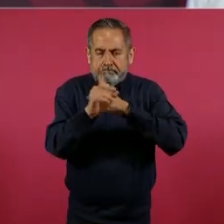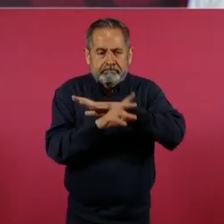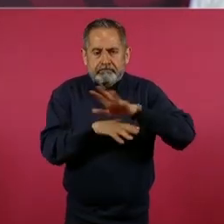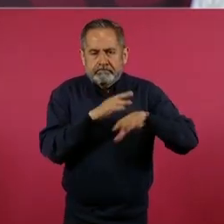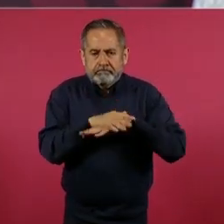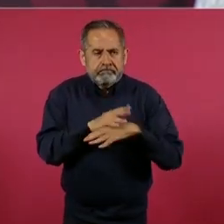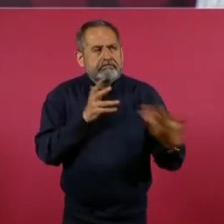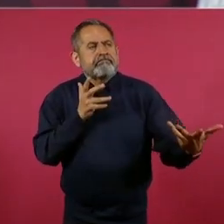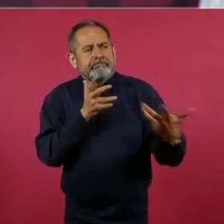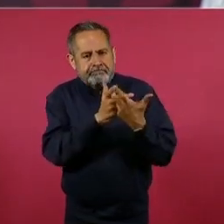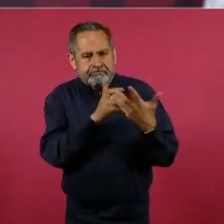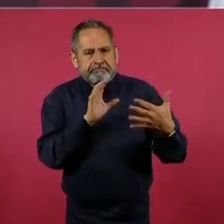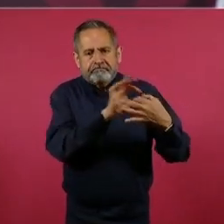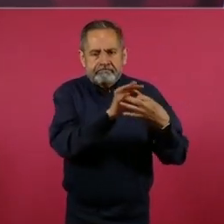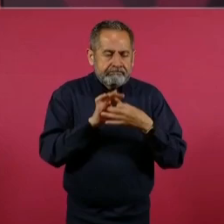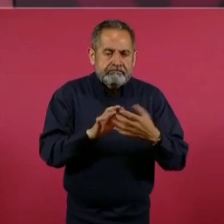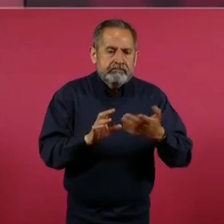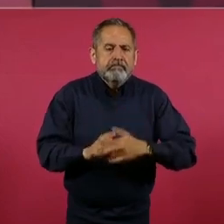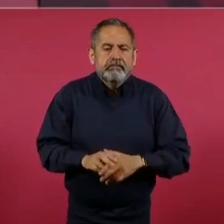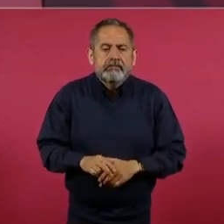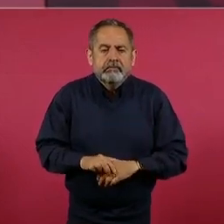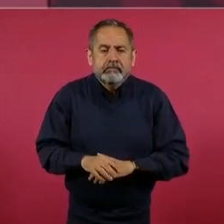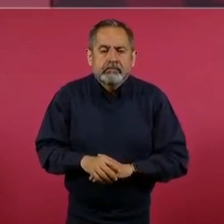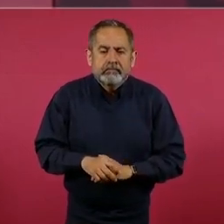El caos. Sí, porque